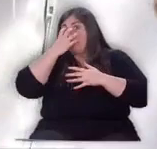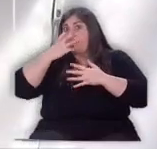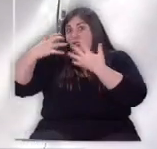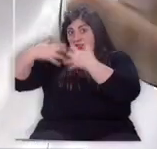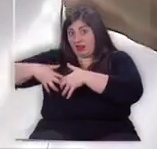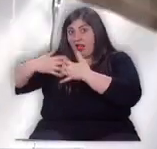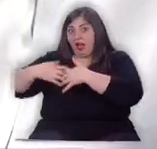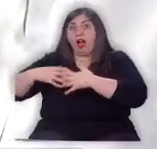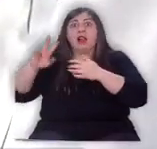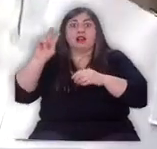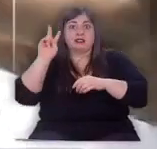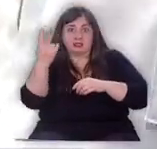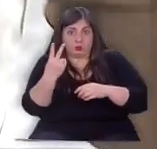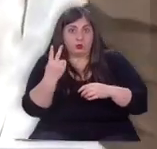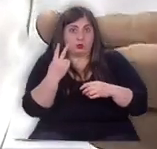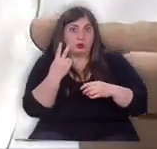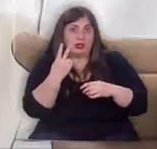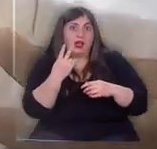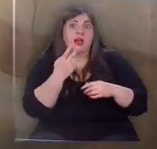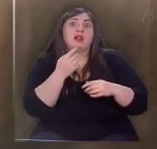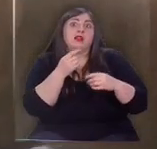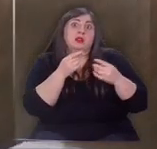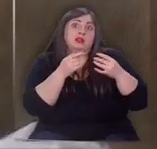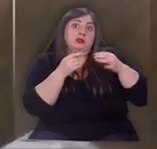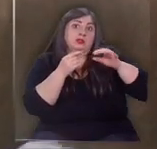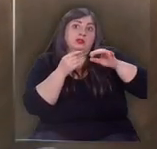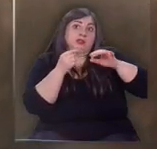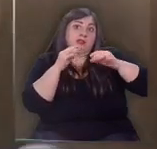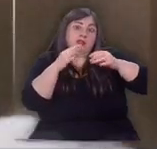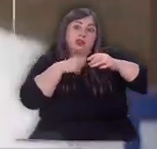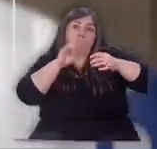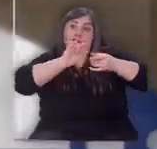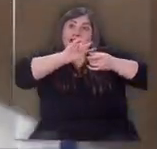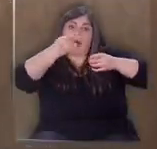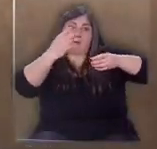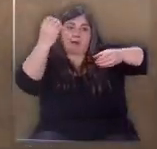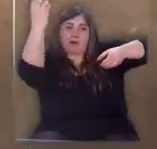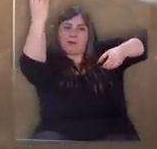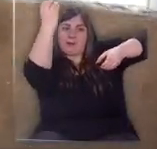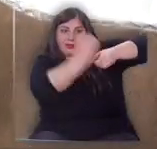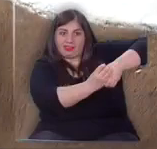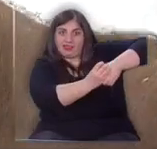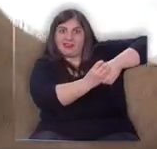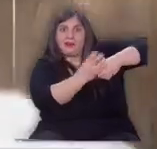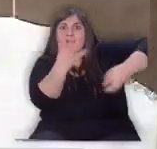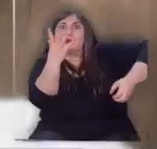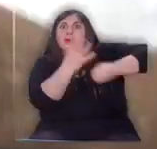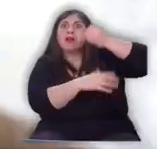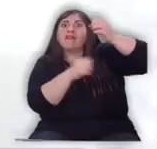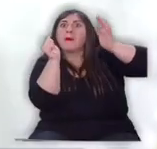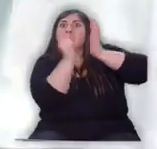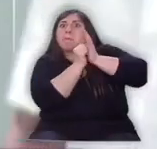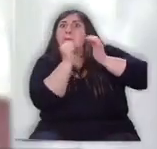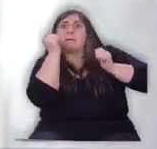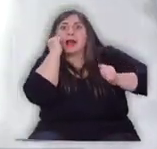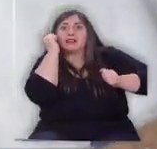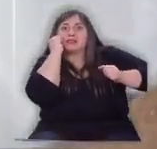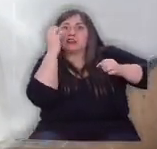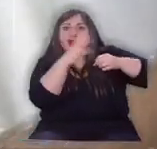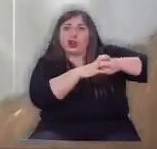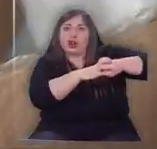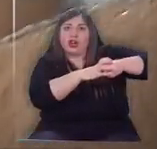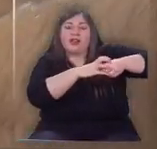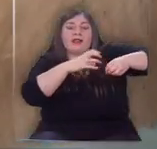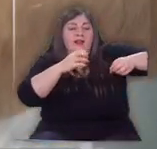en la segunda rama, si uno lo coloca acá con esta pieza plástica y conecta